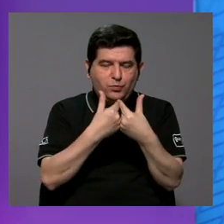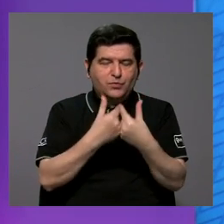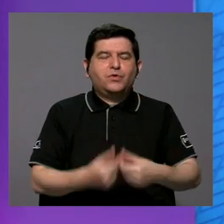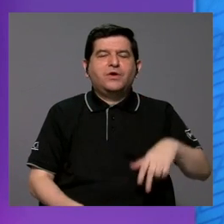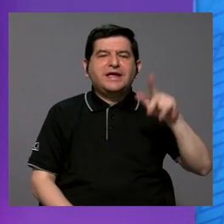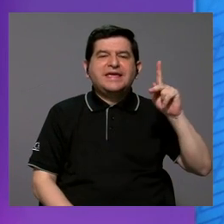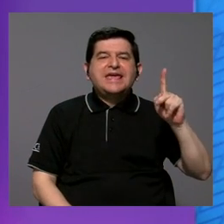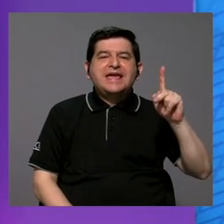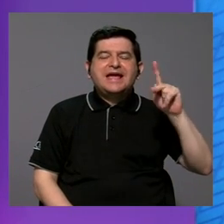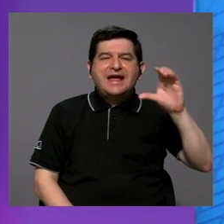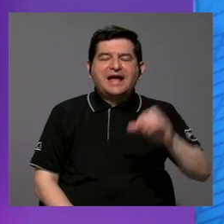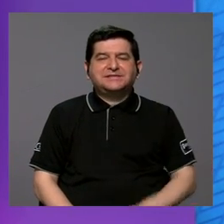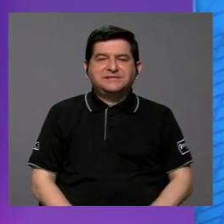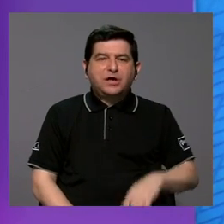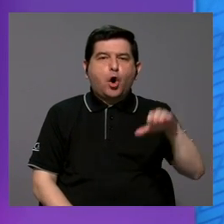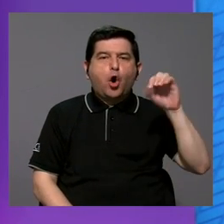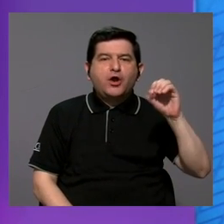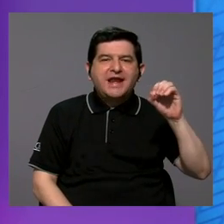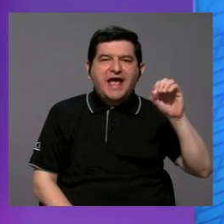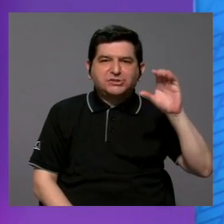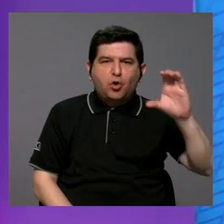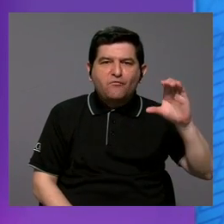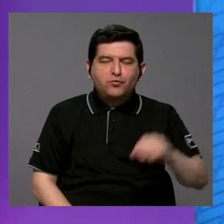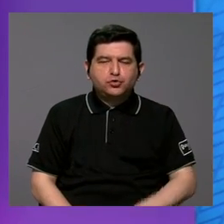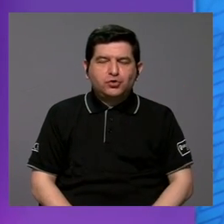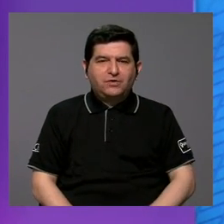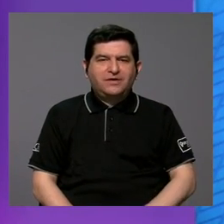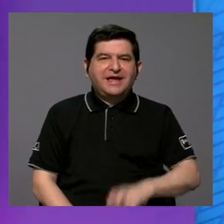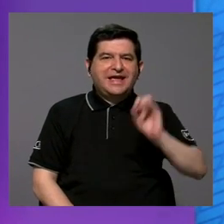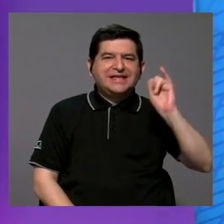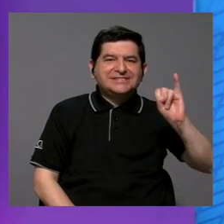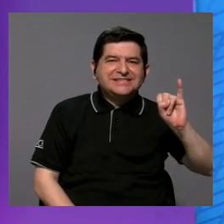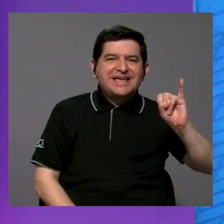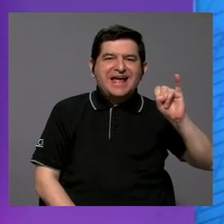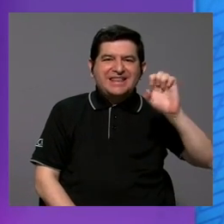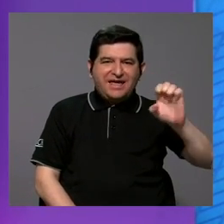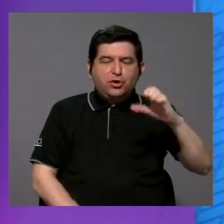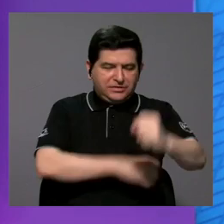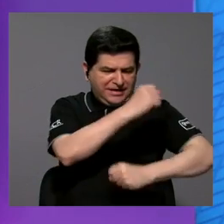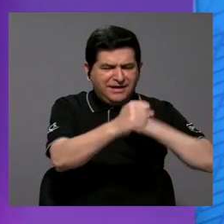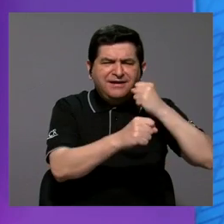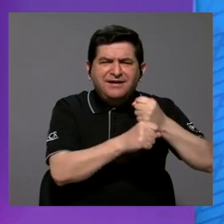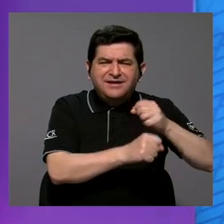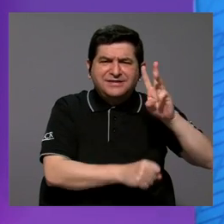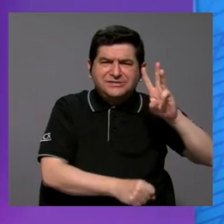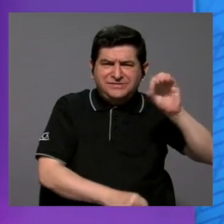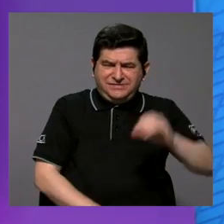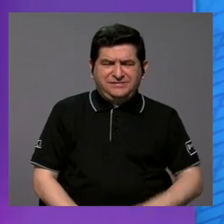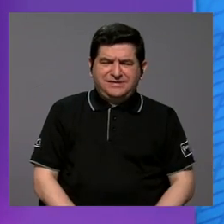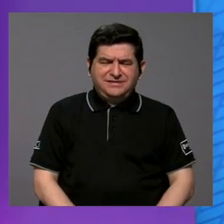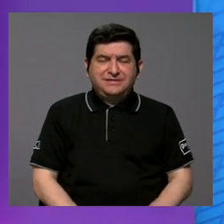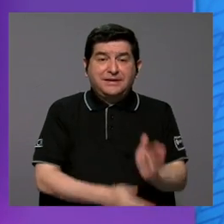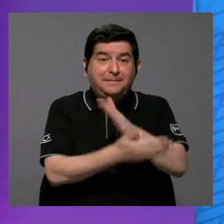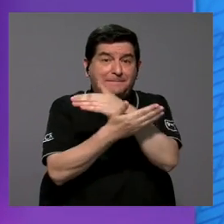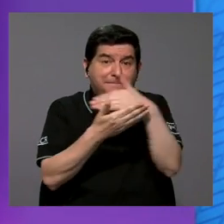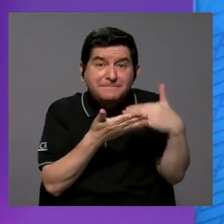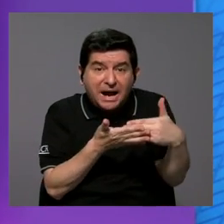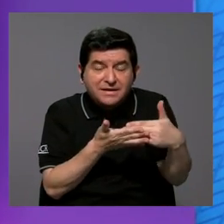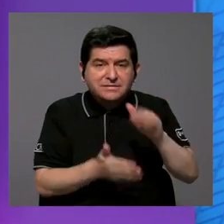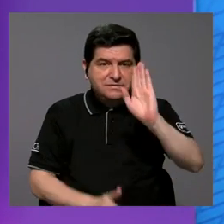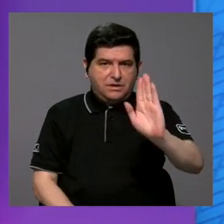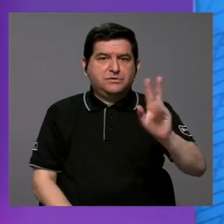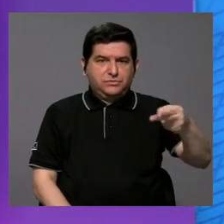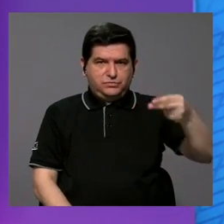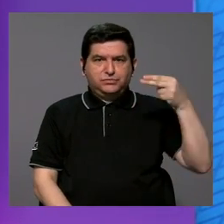Cats, Organized Confusion y La Izquierda Erótica en la década de los 60s formaron parte también